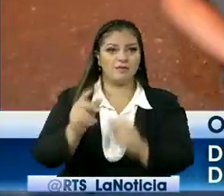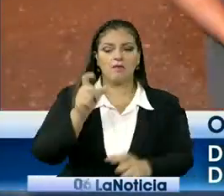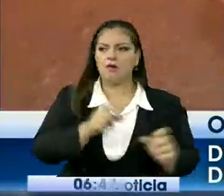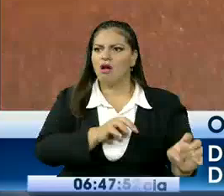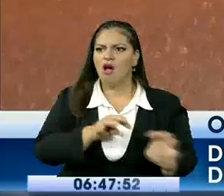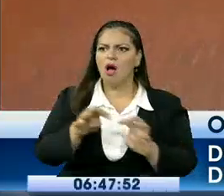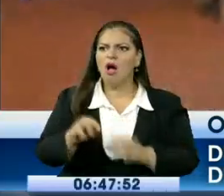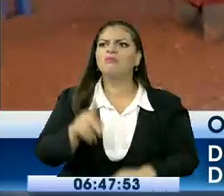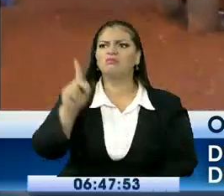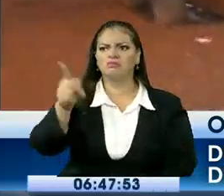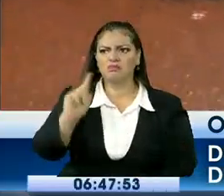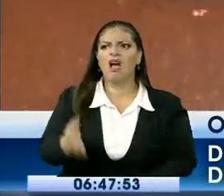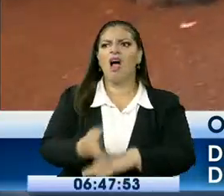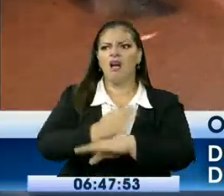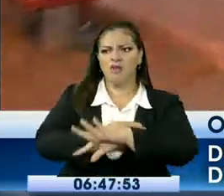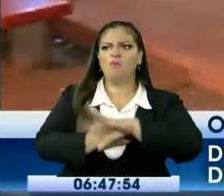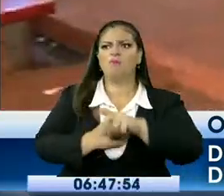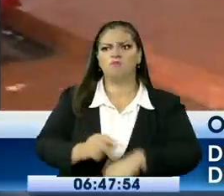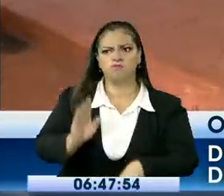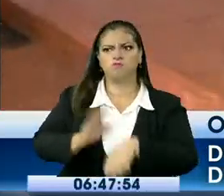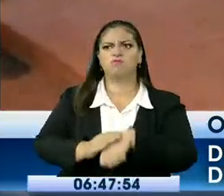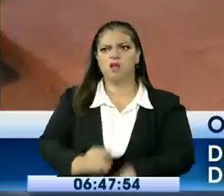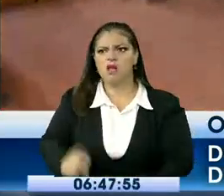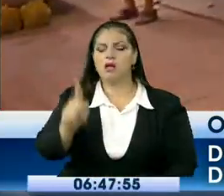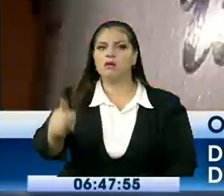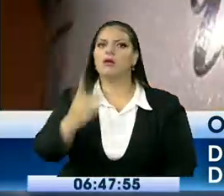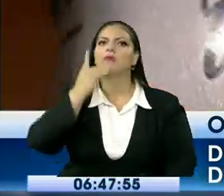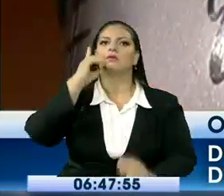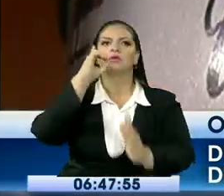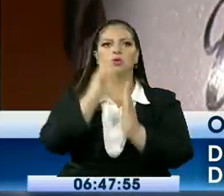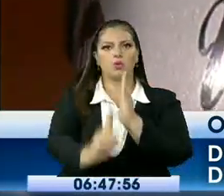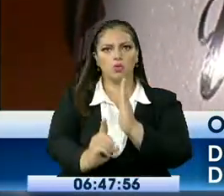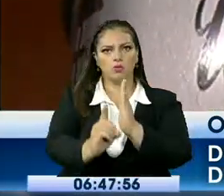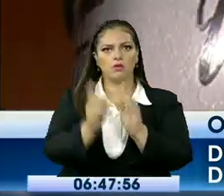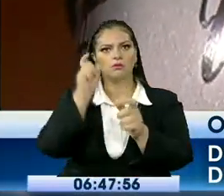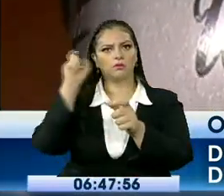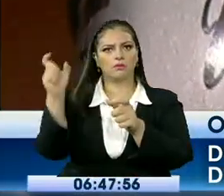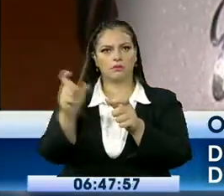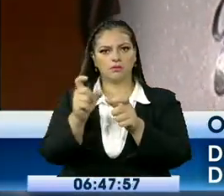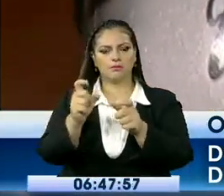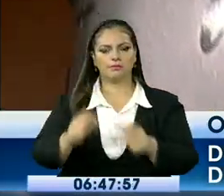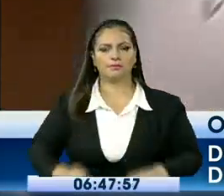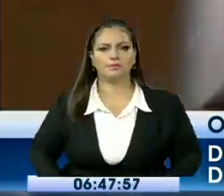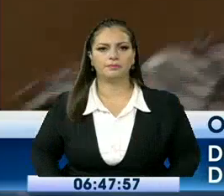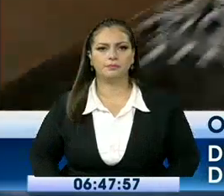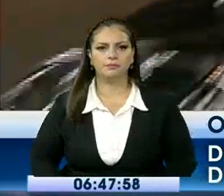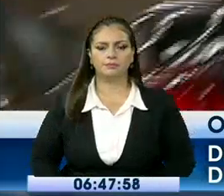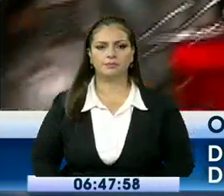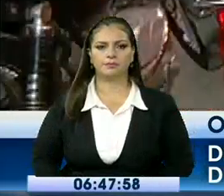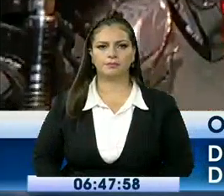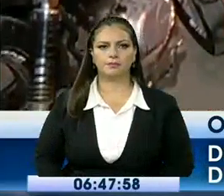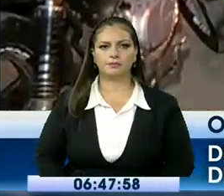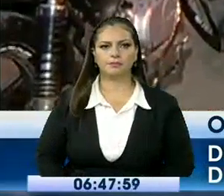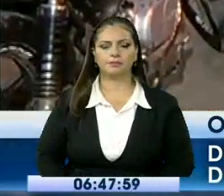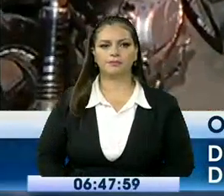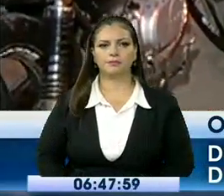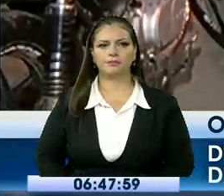detenidos puestos a órdenes del fiscal de turno. Informó Jorge Salazar.